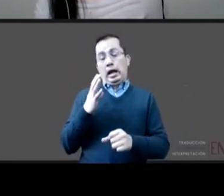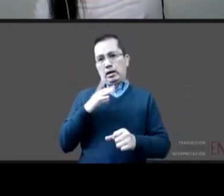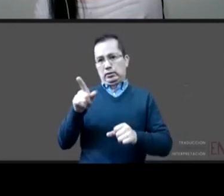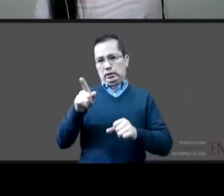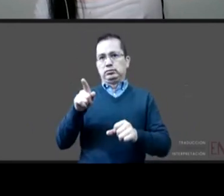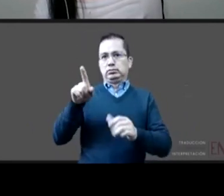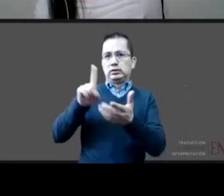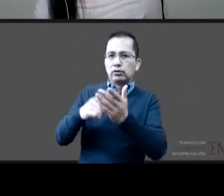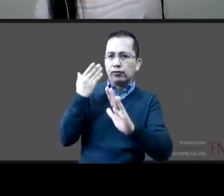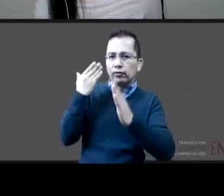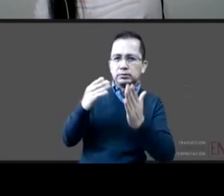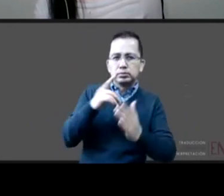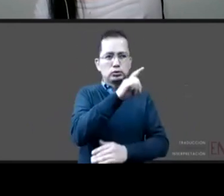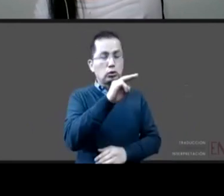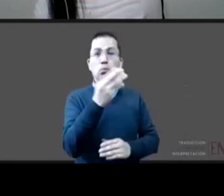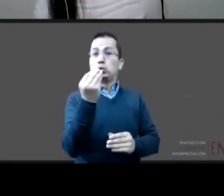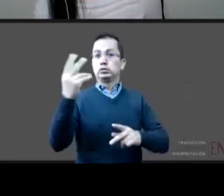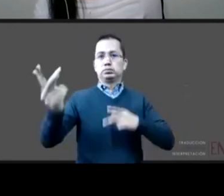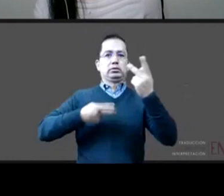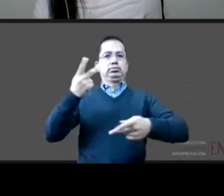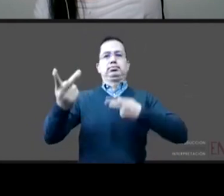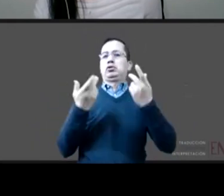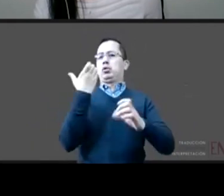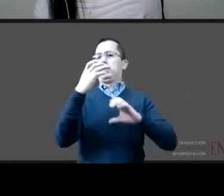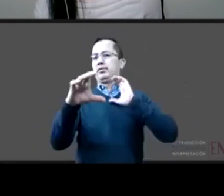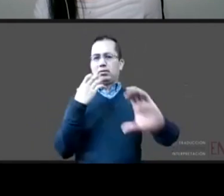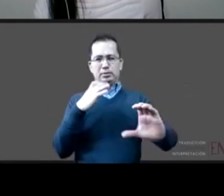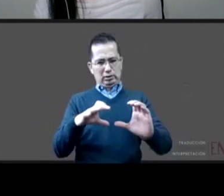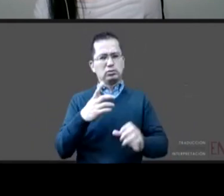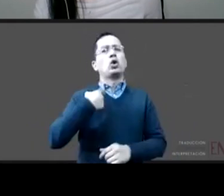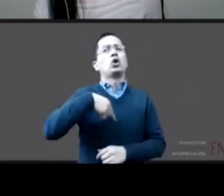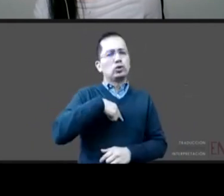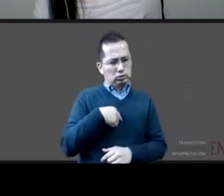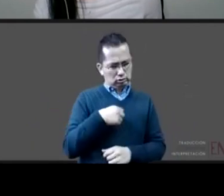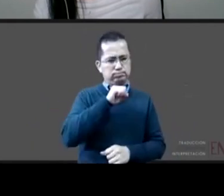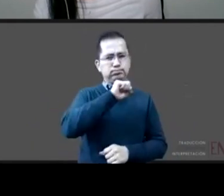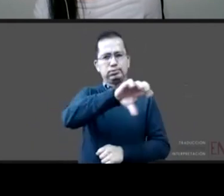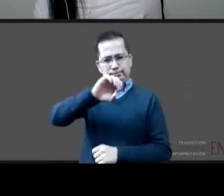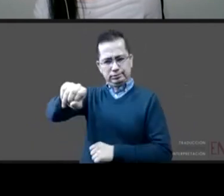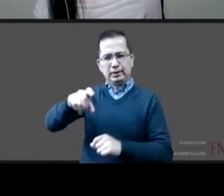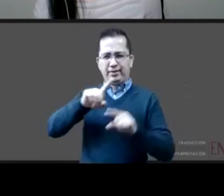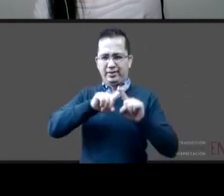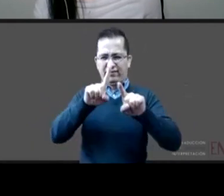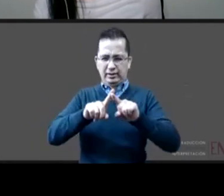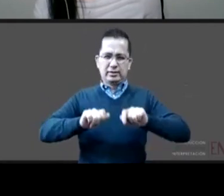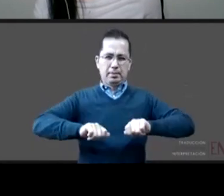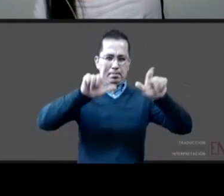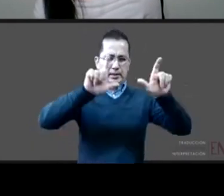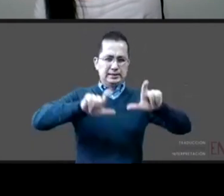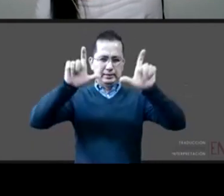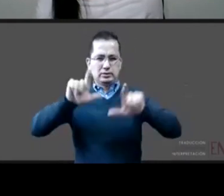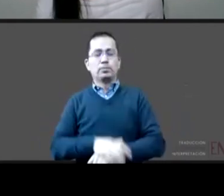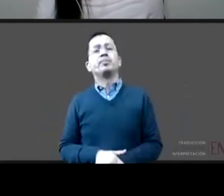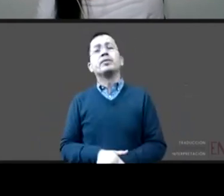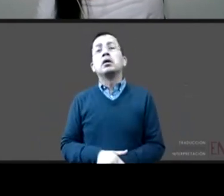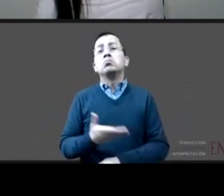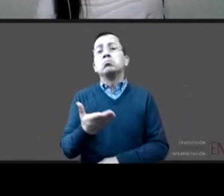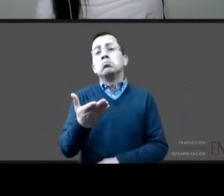de la plataforma Zoom, y estaremos compartiendo todos los materiales. Así es que, pues, si les parece, podríamos seguir el mismo orden que